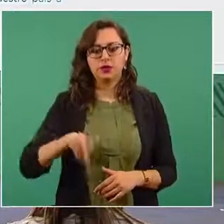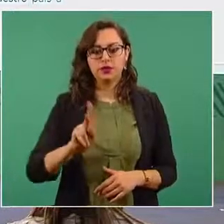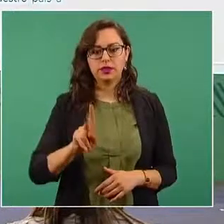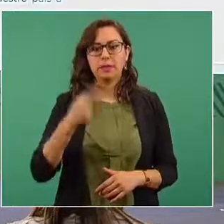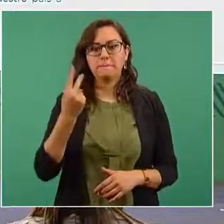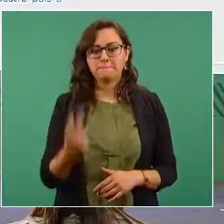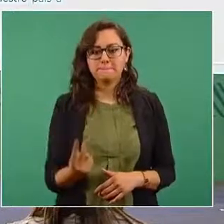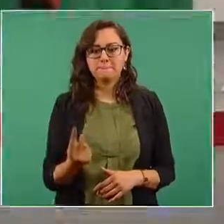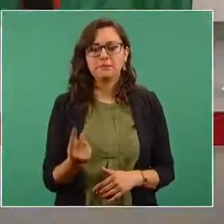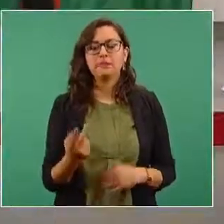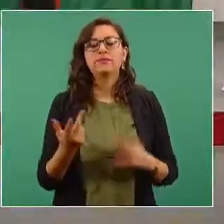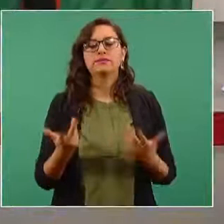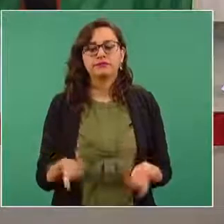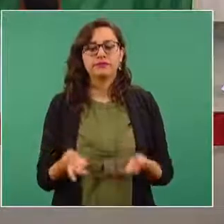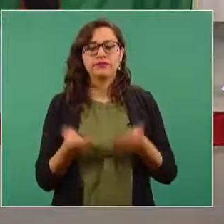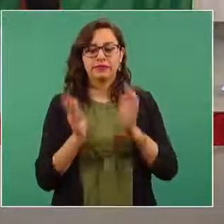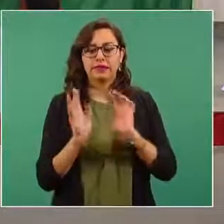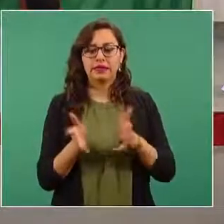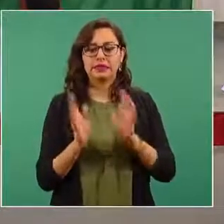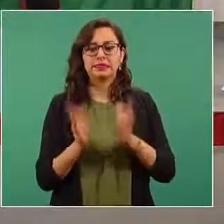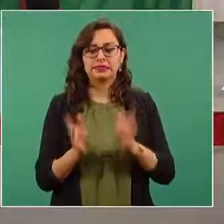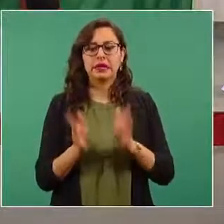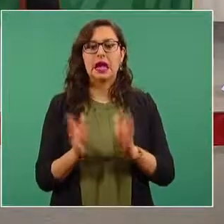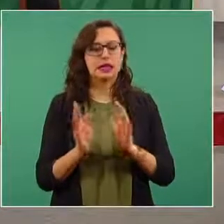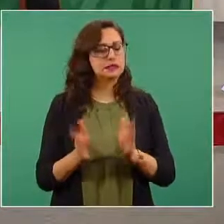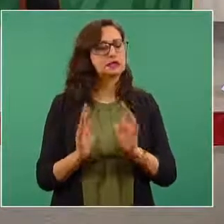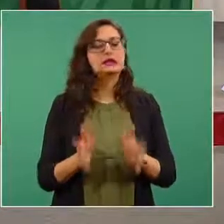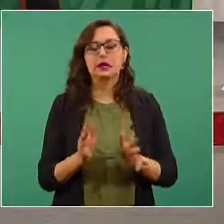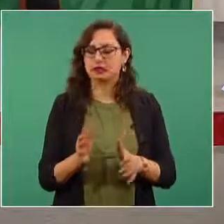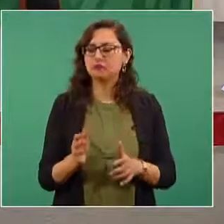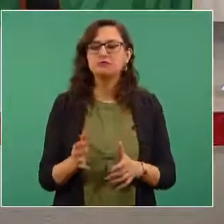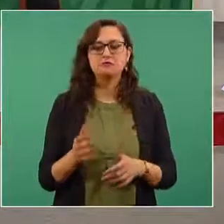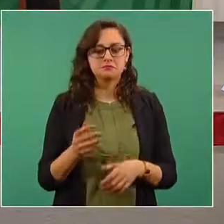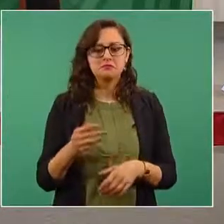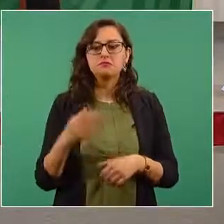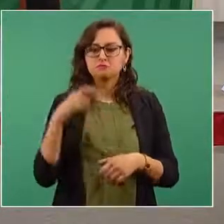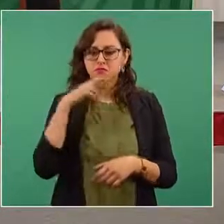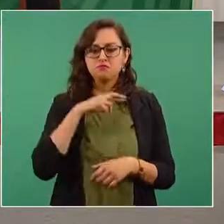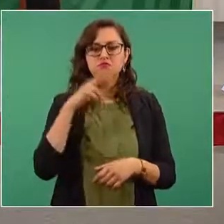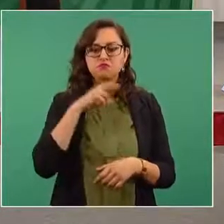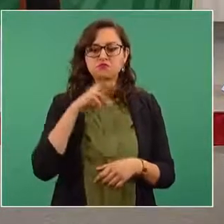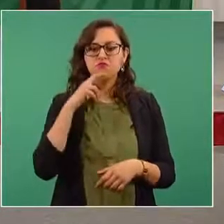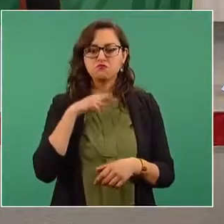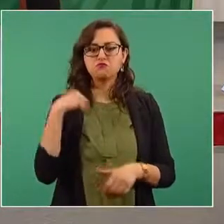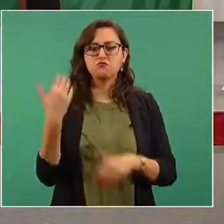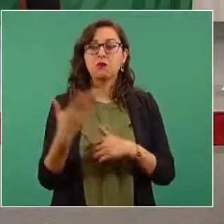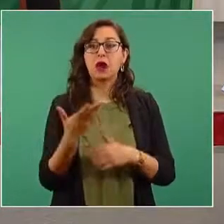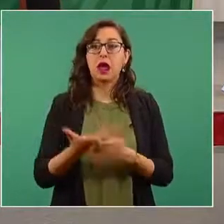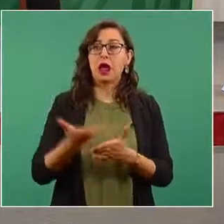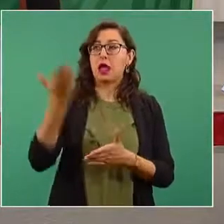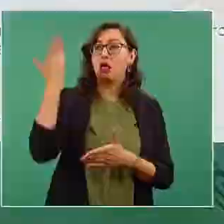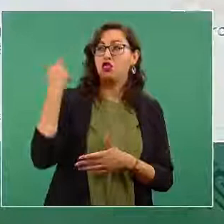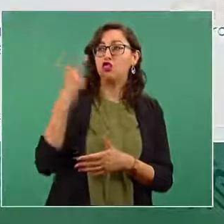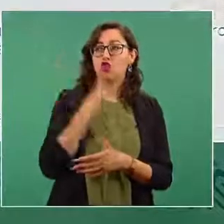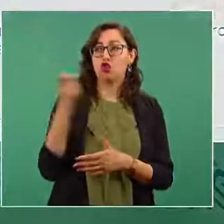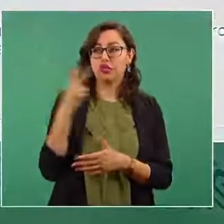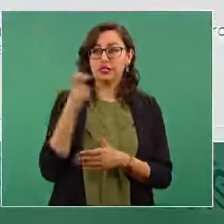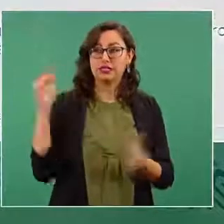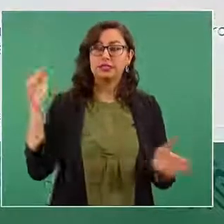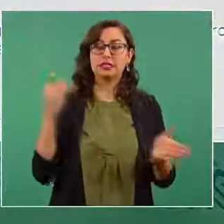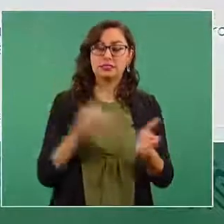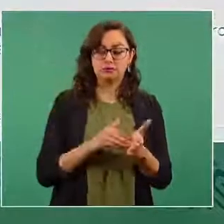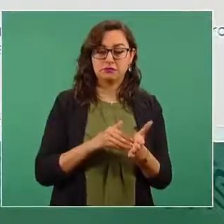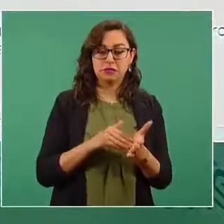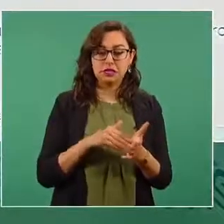es inminente ya la confirmación del arribo del siguiente envío. El primer envío fueron 200.000 y